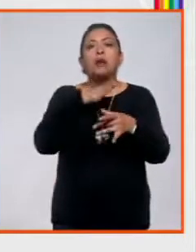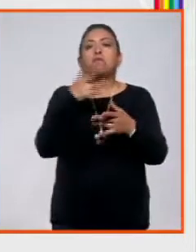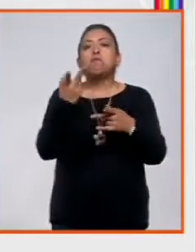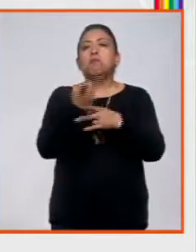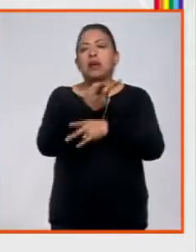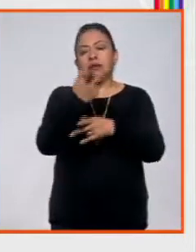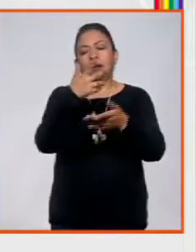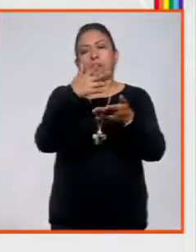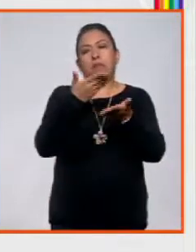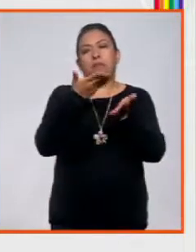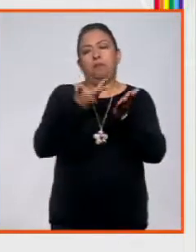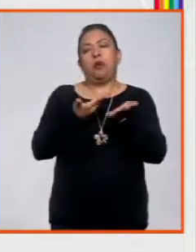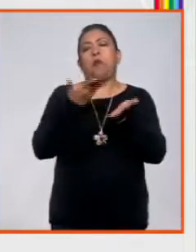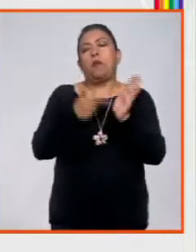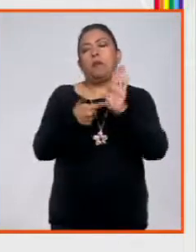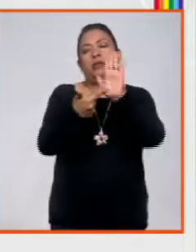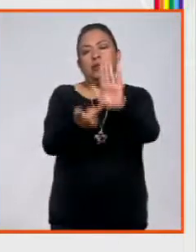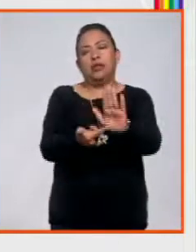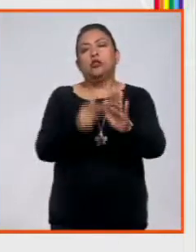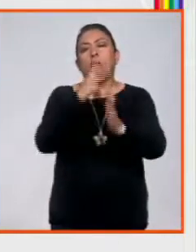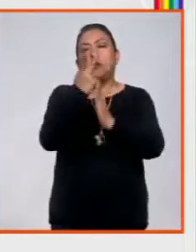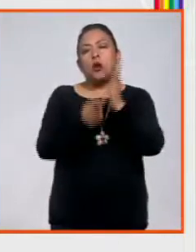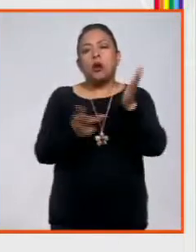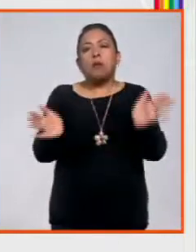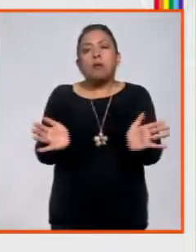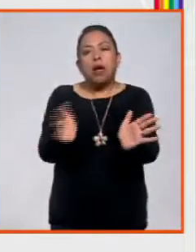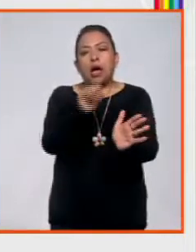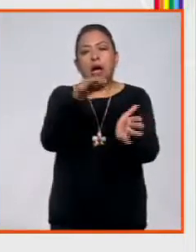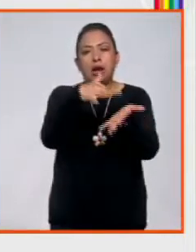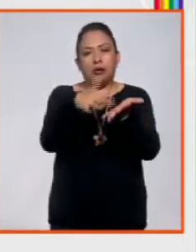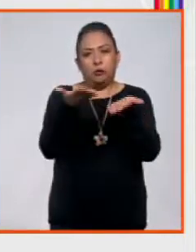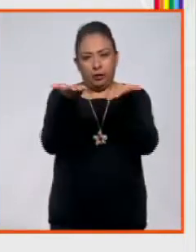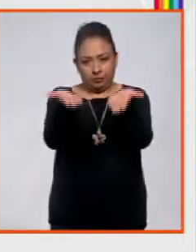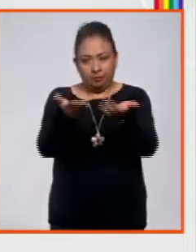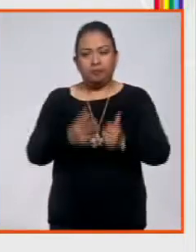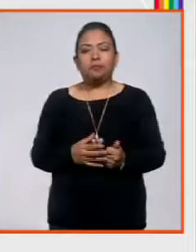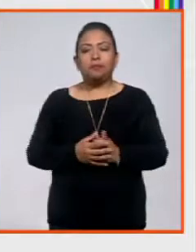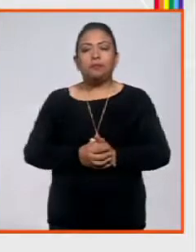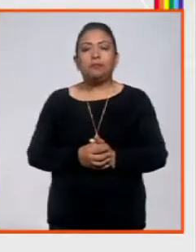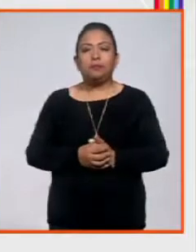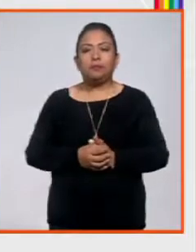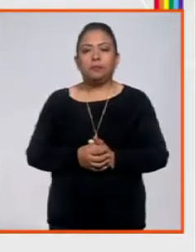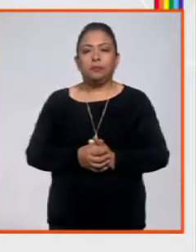jornadas de esta presentación del programa de fomento a la lectura esto fue lo que sucedió